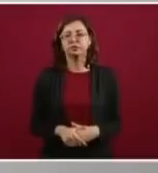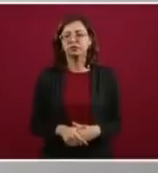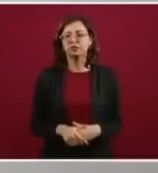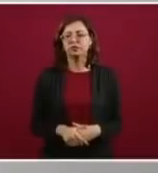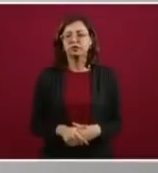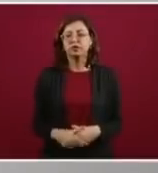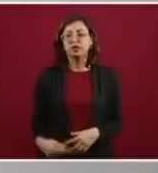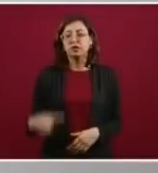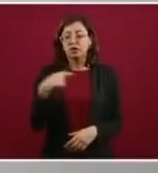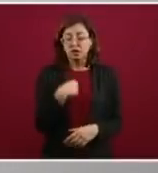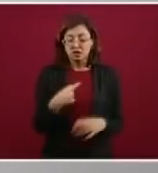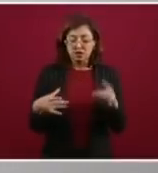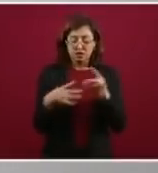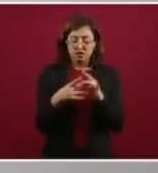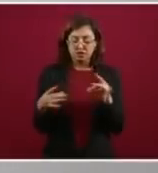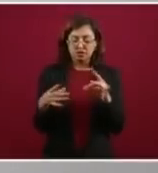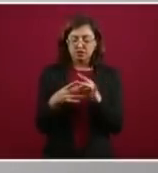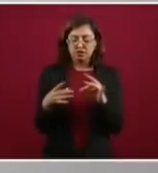cómo